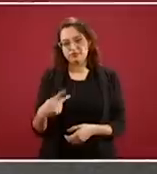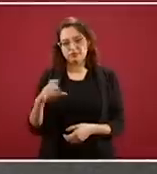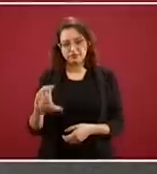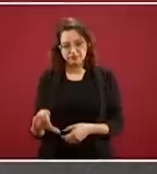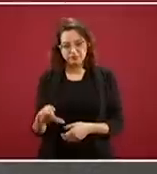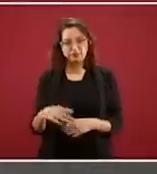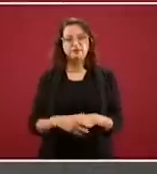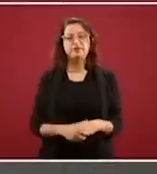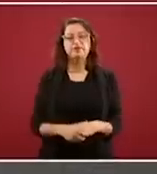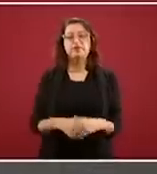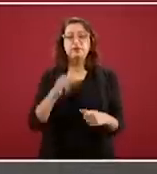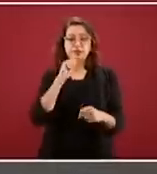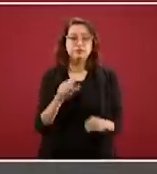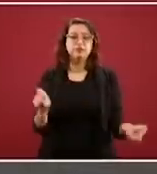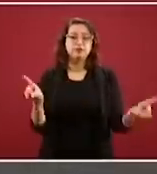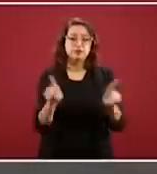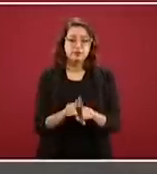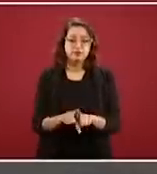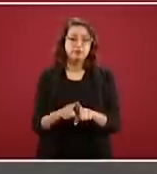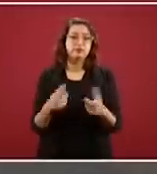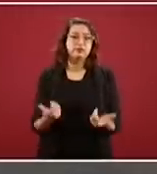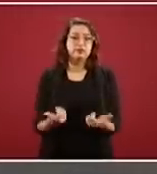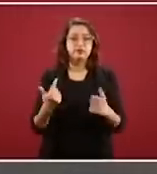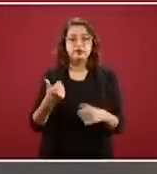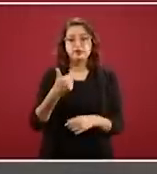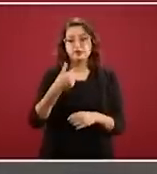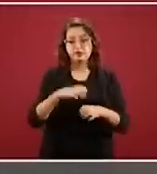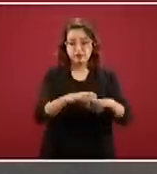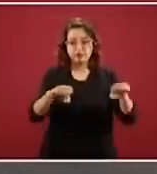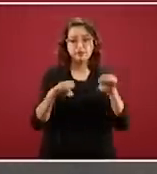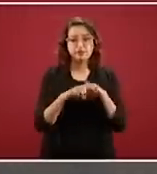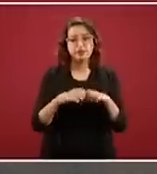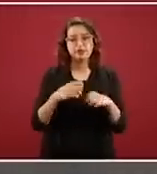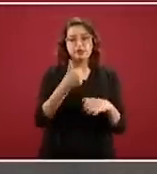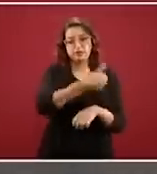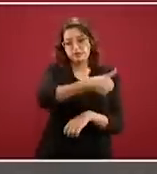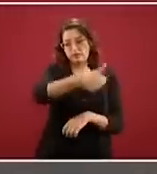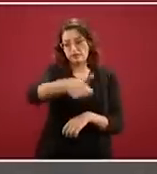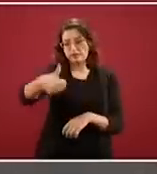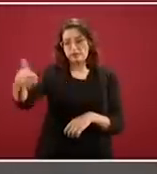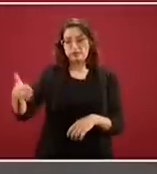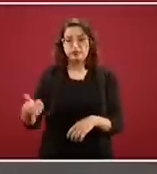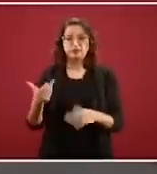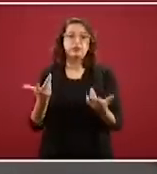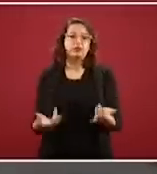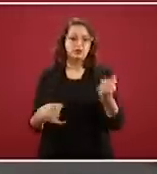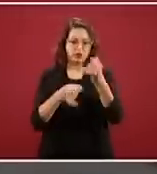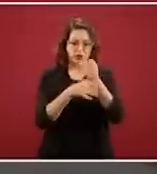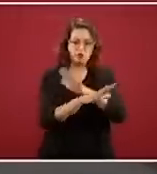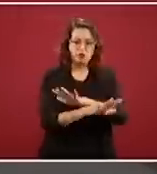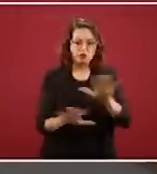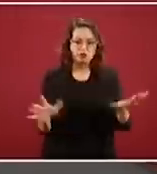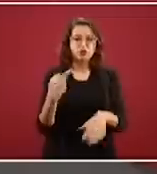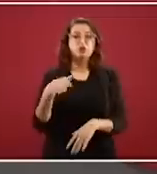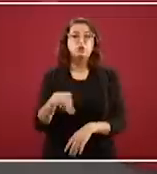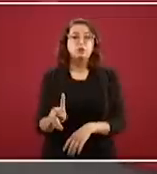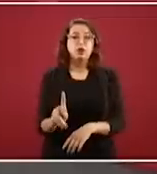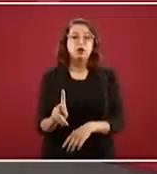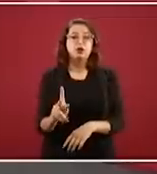cada dependencia del Gabinete de Seguridad. Se informa sobre eso, pero por lo general